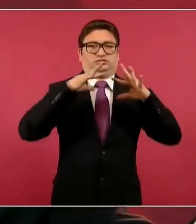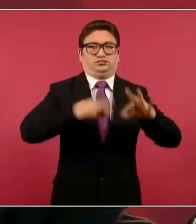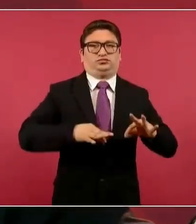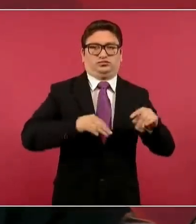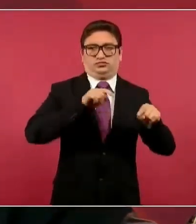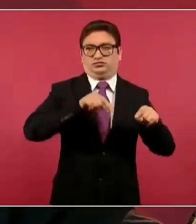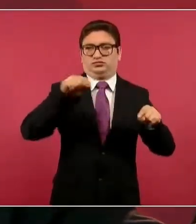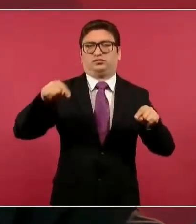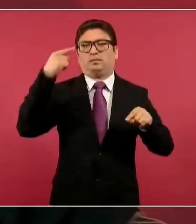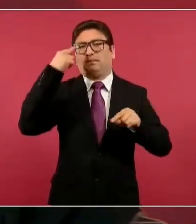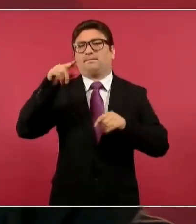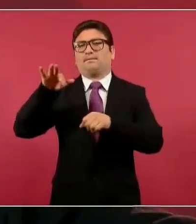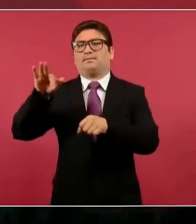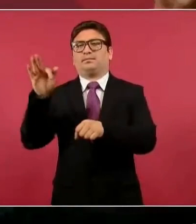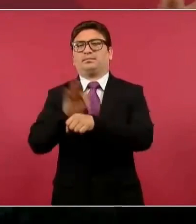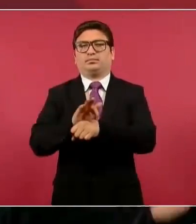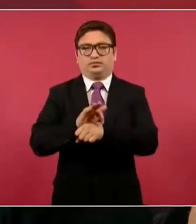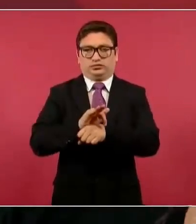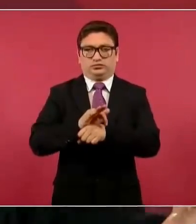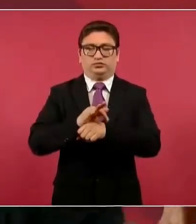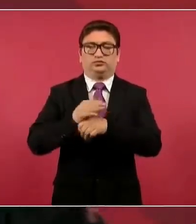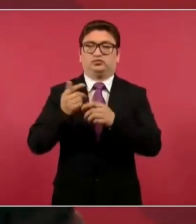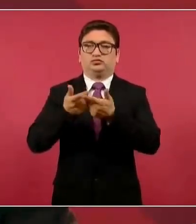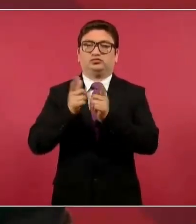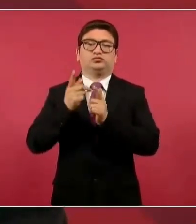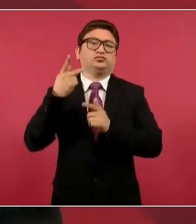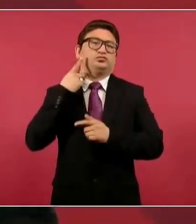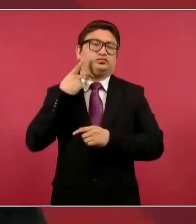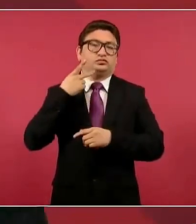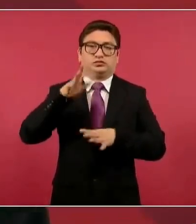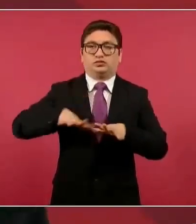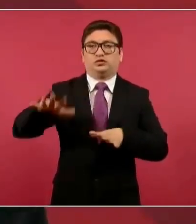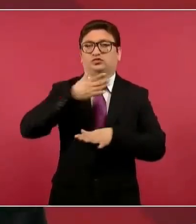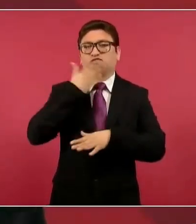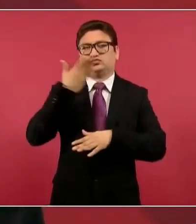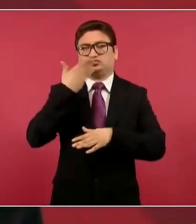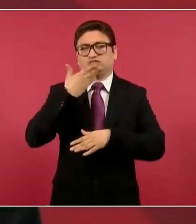defender la política privatizadora.